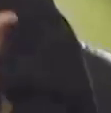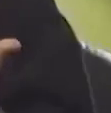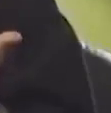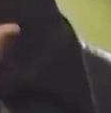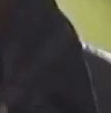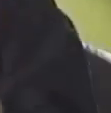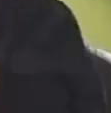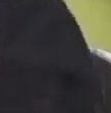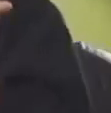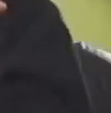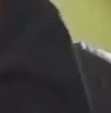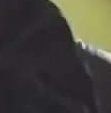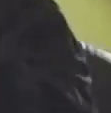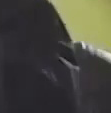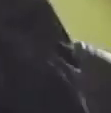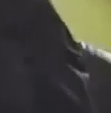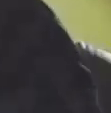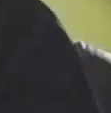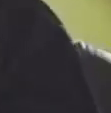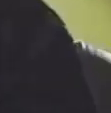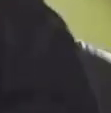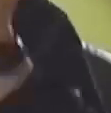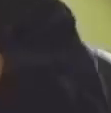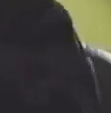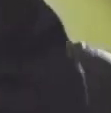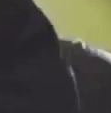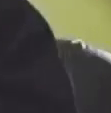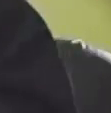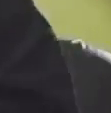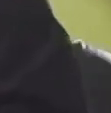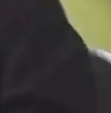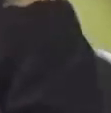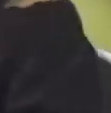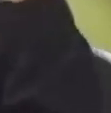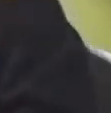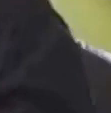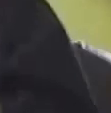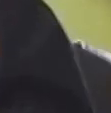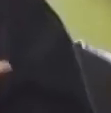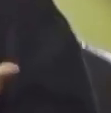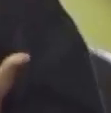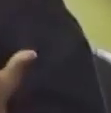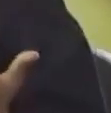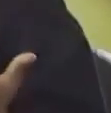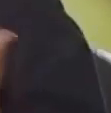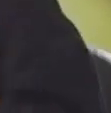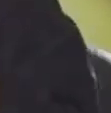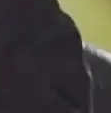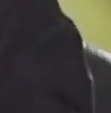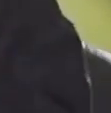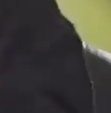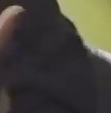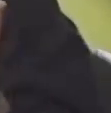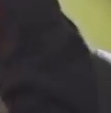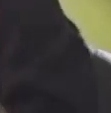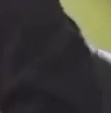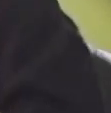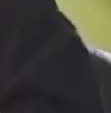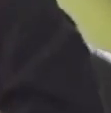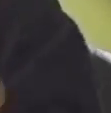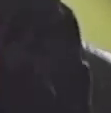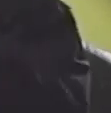había aprendido lengua de señas. Pero ¿cómo me comunicaba con una comunidad de personas sordas? Es difícil, me costaba